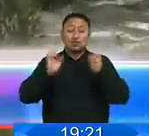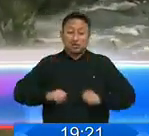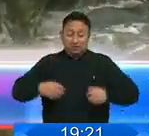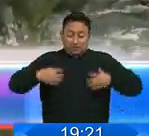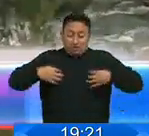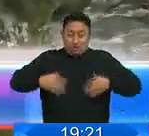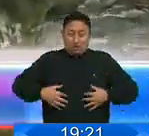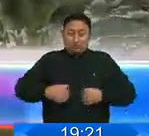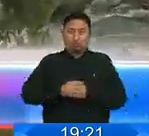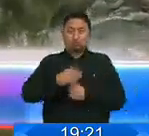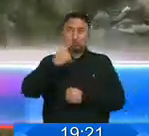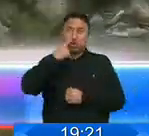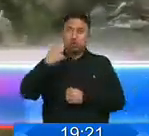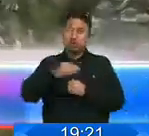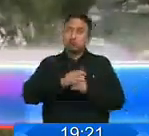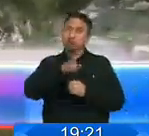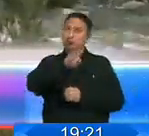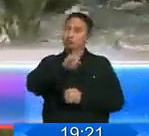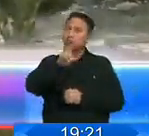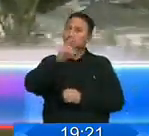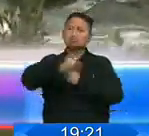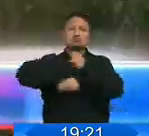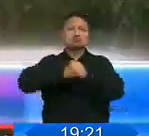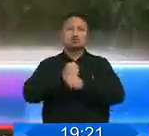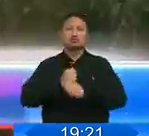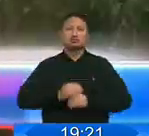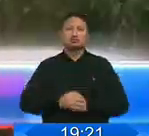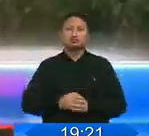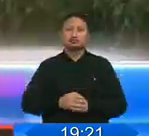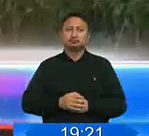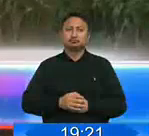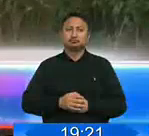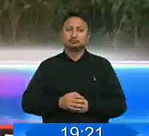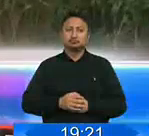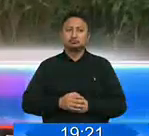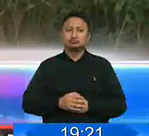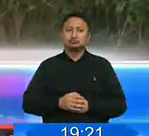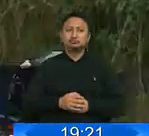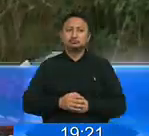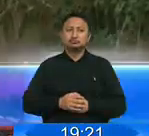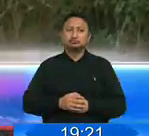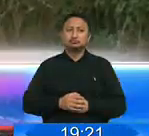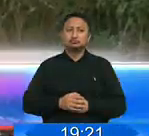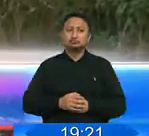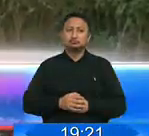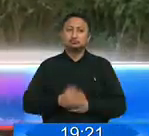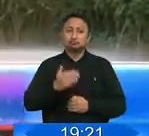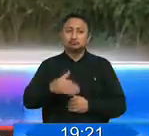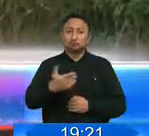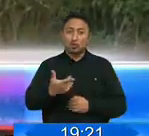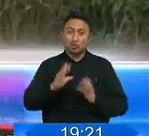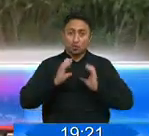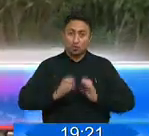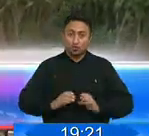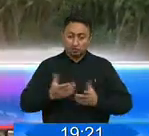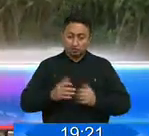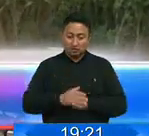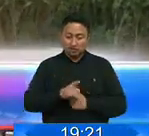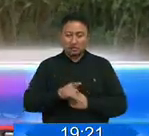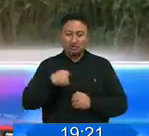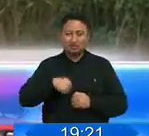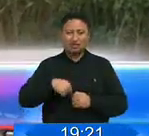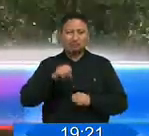sería un hombre de más menos 42 años de edad avanzada más verificamos que el cuerpo ya se encontraba ya en putrefacción